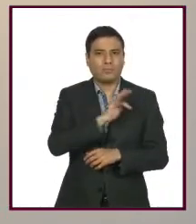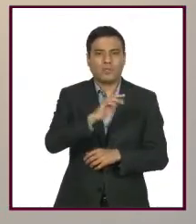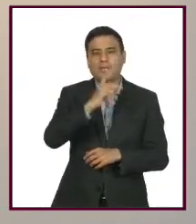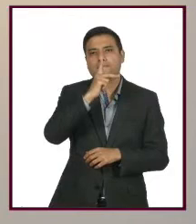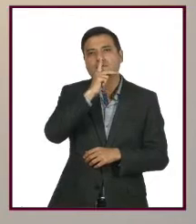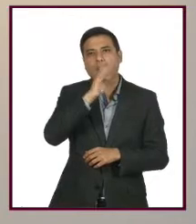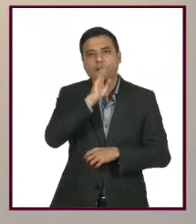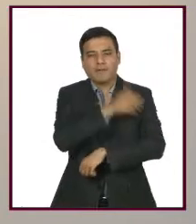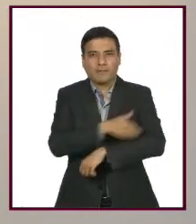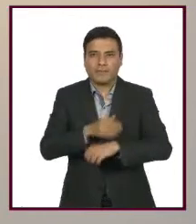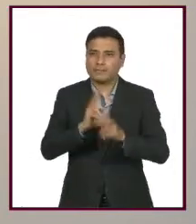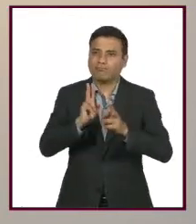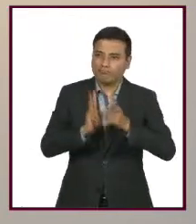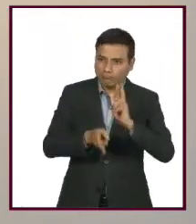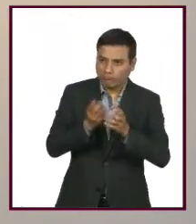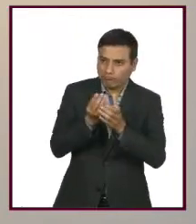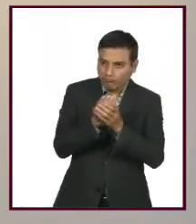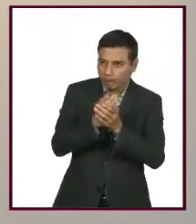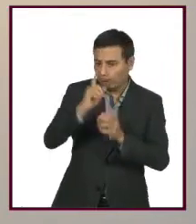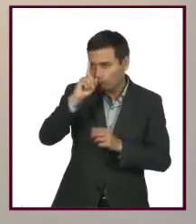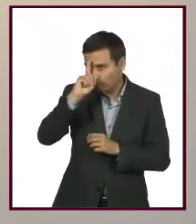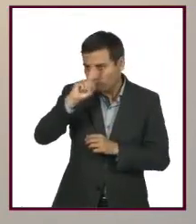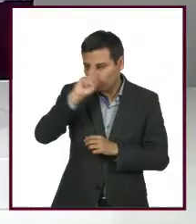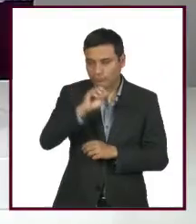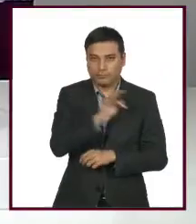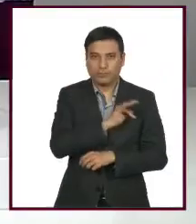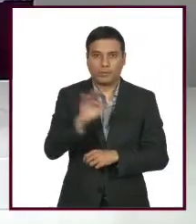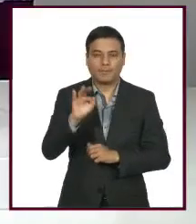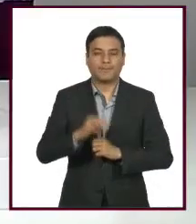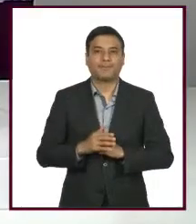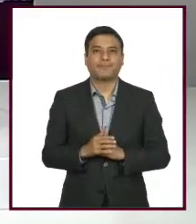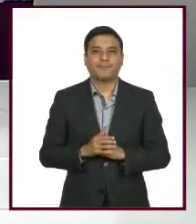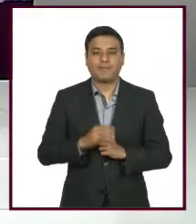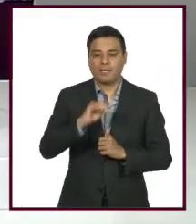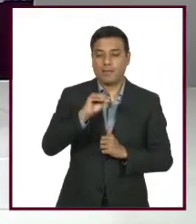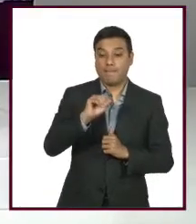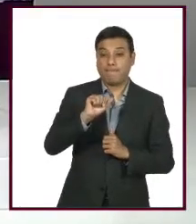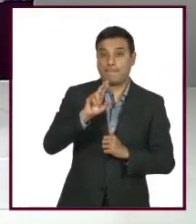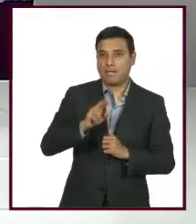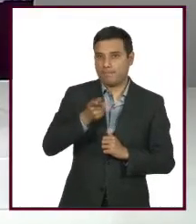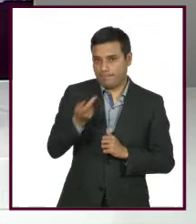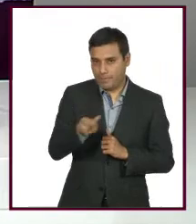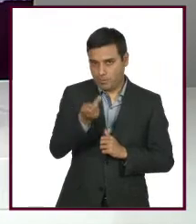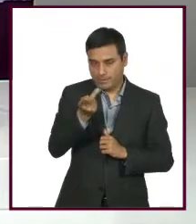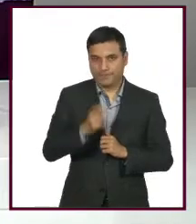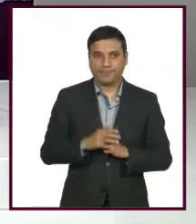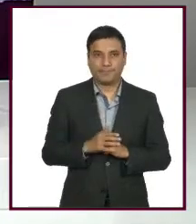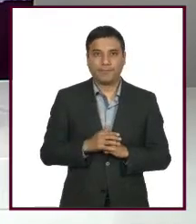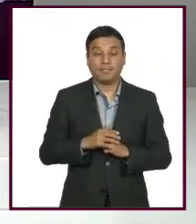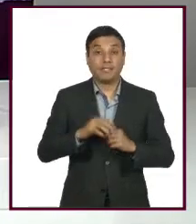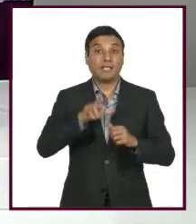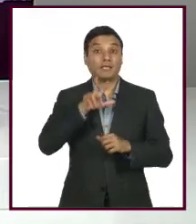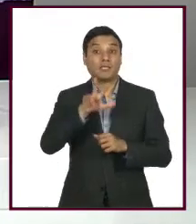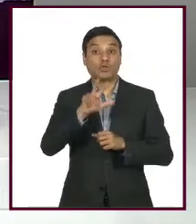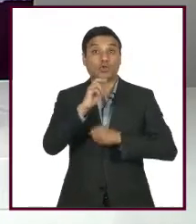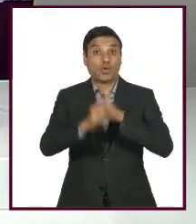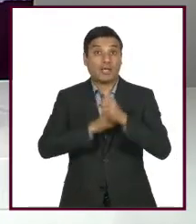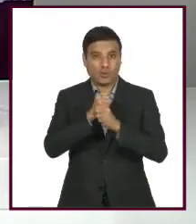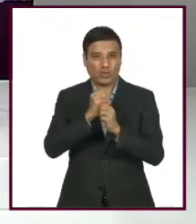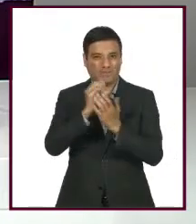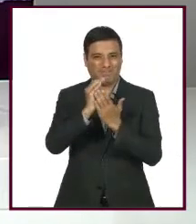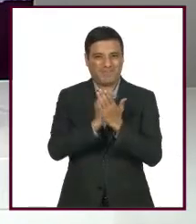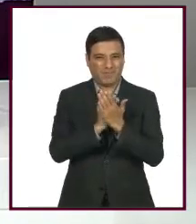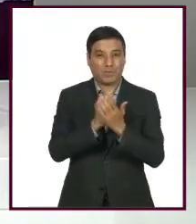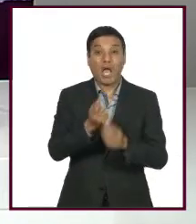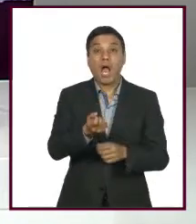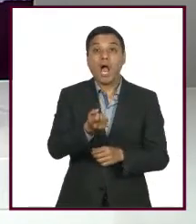para tomar cartas en el asunto, ¿no? Claro. Mar Sosa, ¿las consecuencias en el consumo en menores de edad es más rápida? ¿El color de